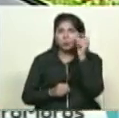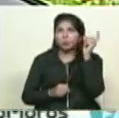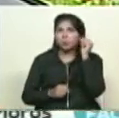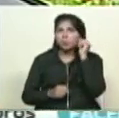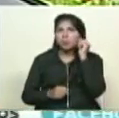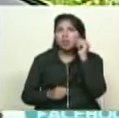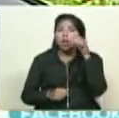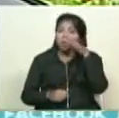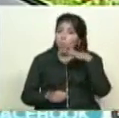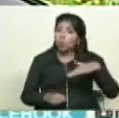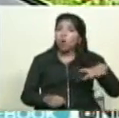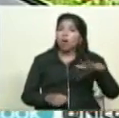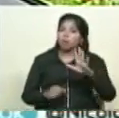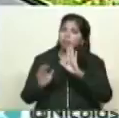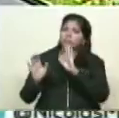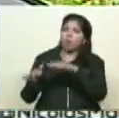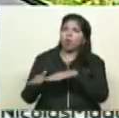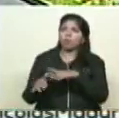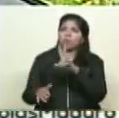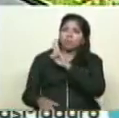el pueblo, la mujer,